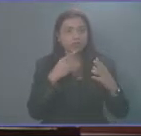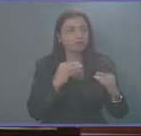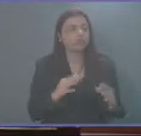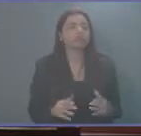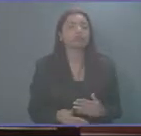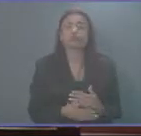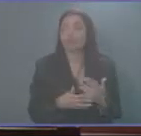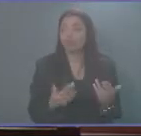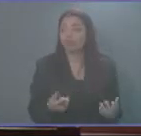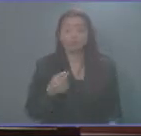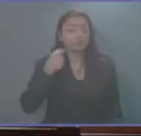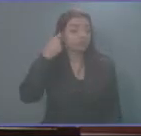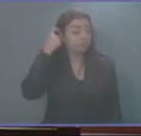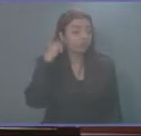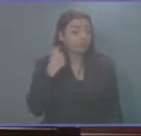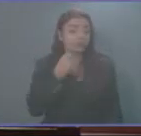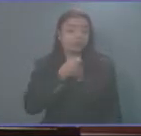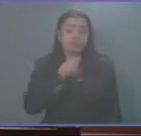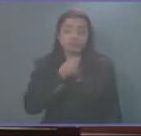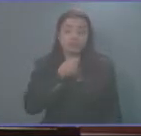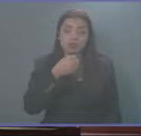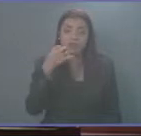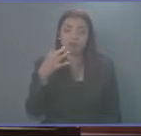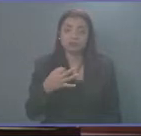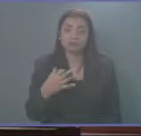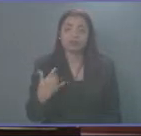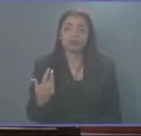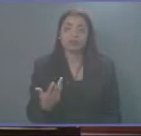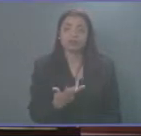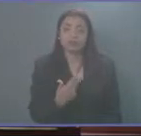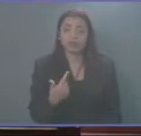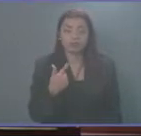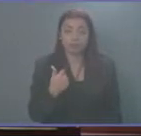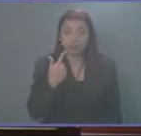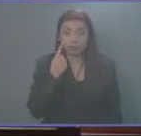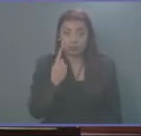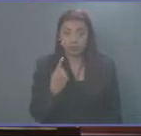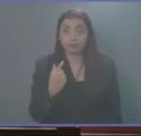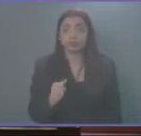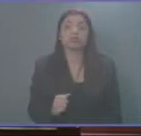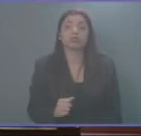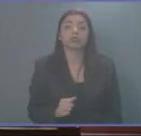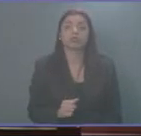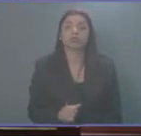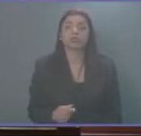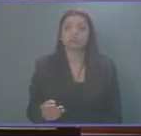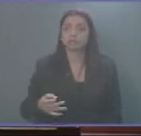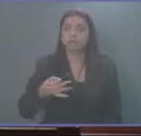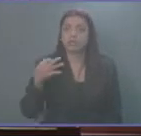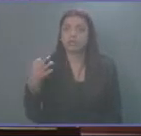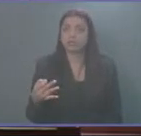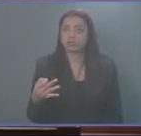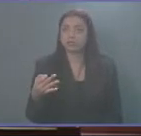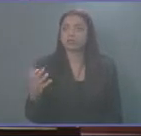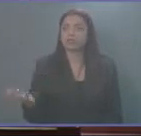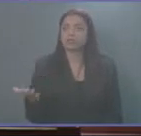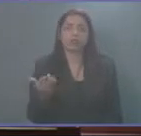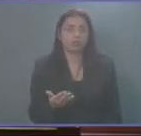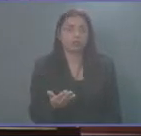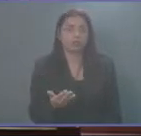un reportero que hemos visto siempre, alguien que ha pasado